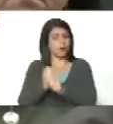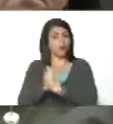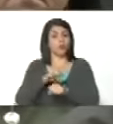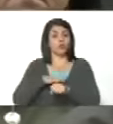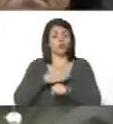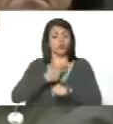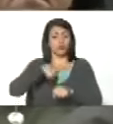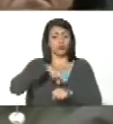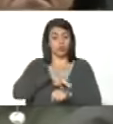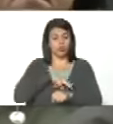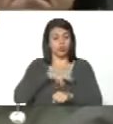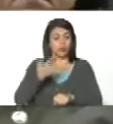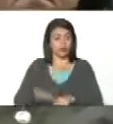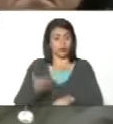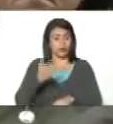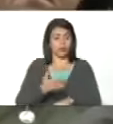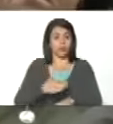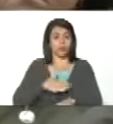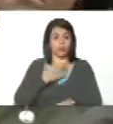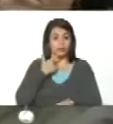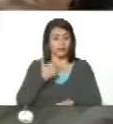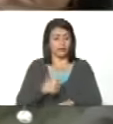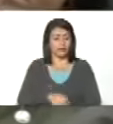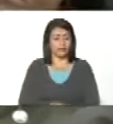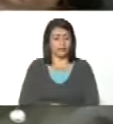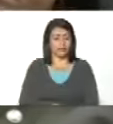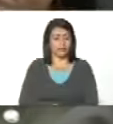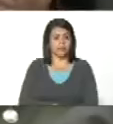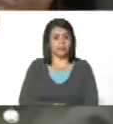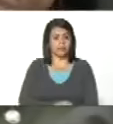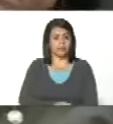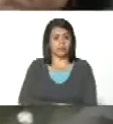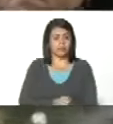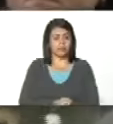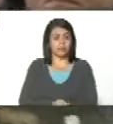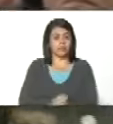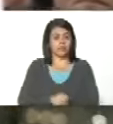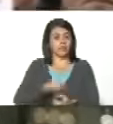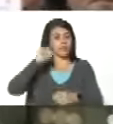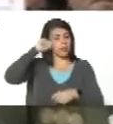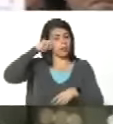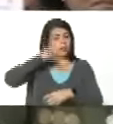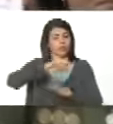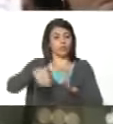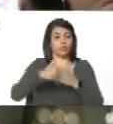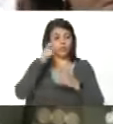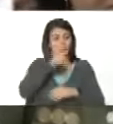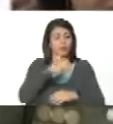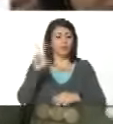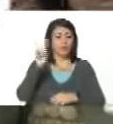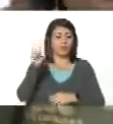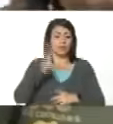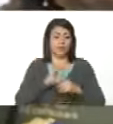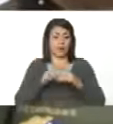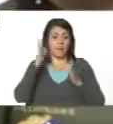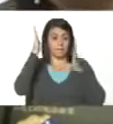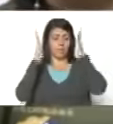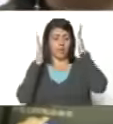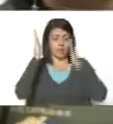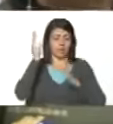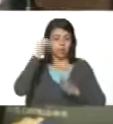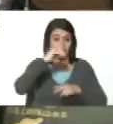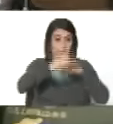nosotros y nosotras es importante poder mencionar y recordarle a todo el pueblo de Venezuela que Malasia es el segundo